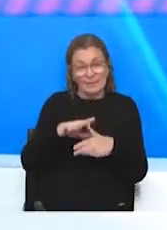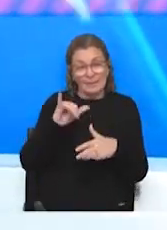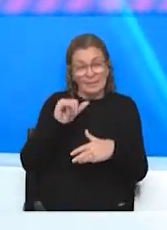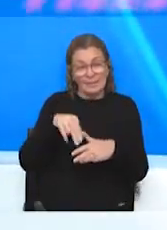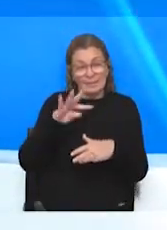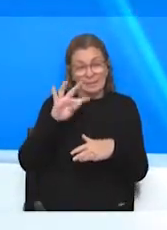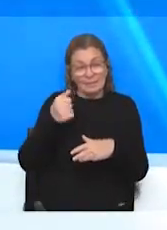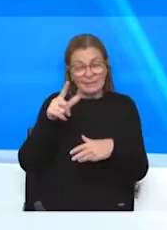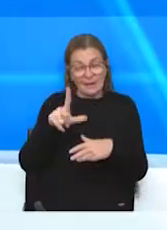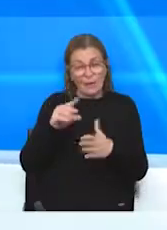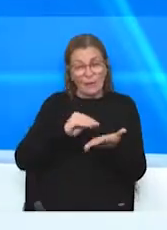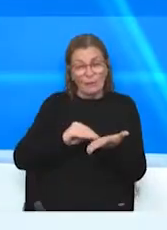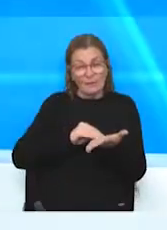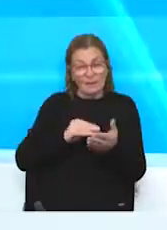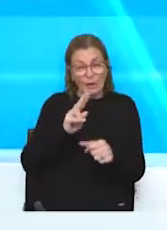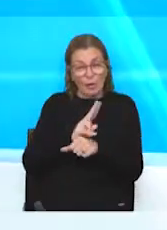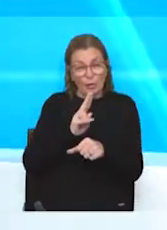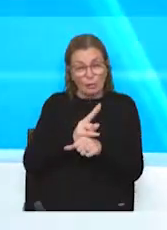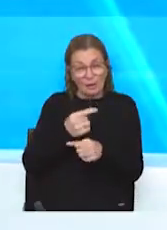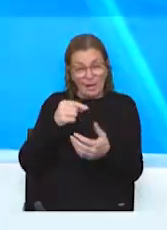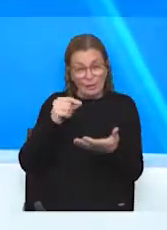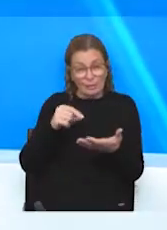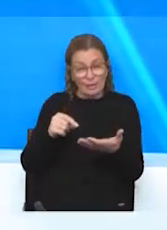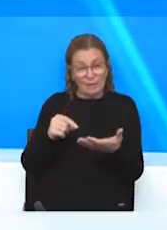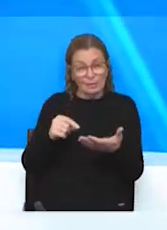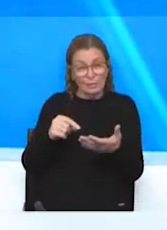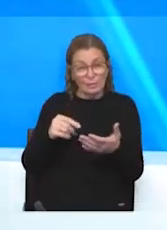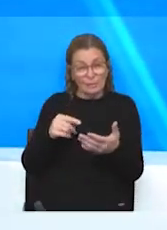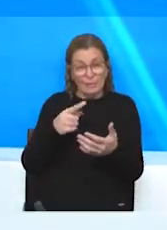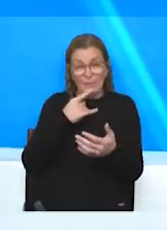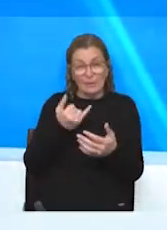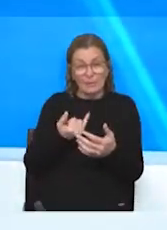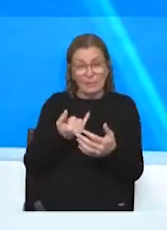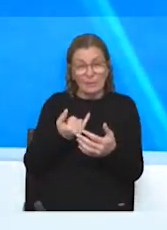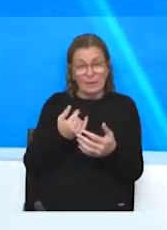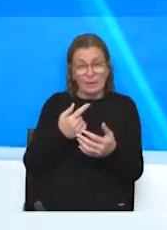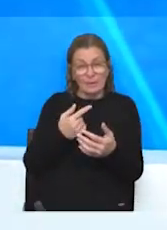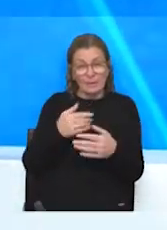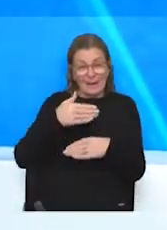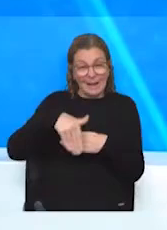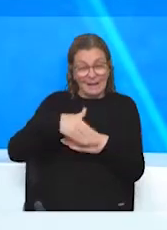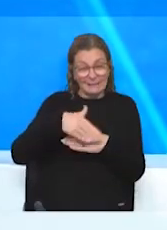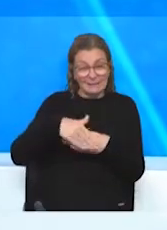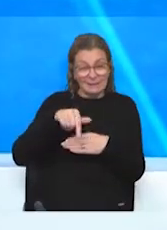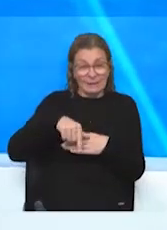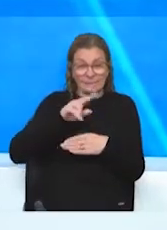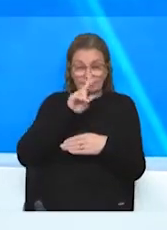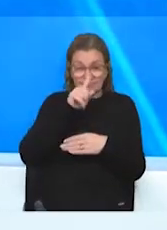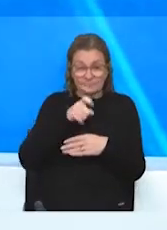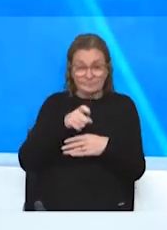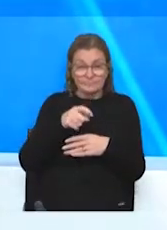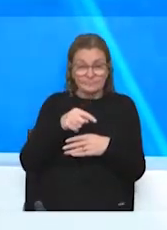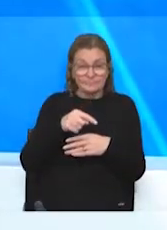organización oficina que controla los datos este hacia relevamientos internos y por ejemplo para la población de calle en Montevideo